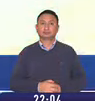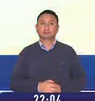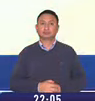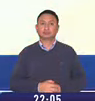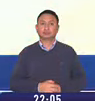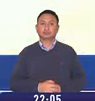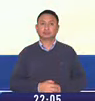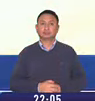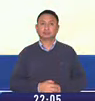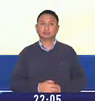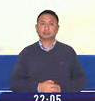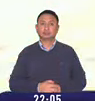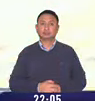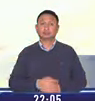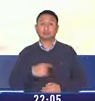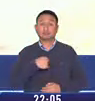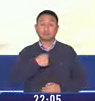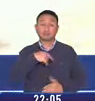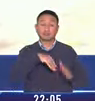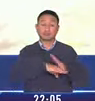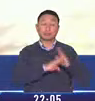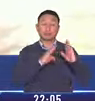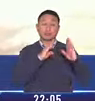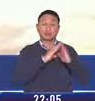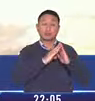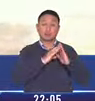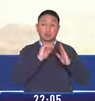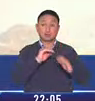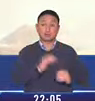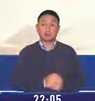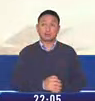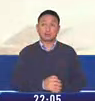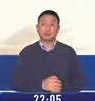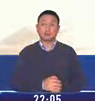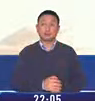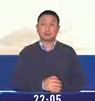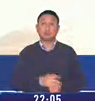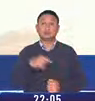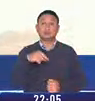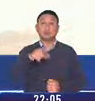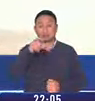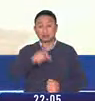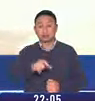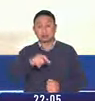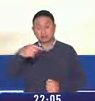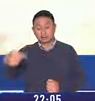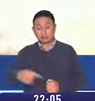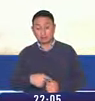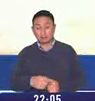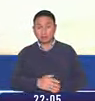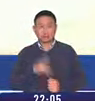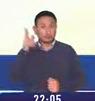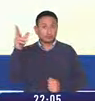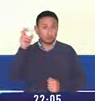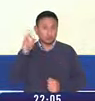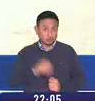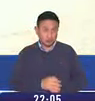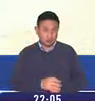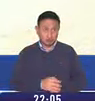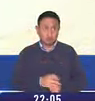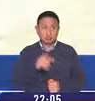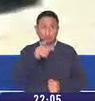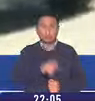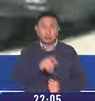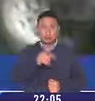No, a nosotros sí se nos metieron a la casa. A buena hora, como tenemos inquilinos, escucharon y